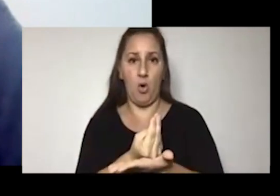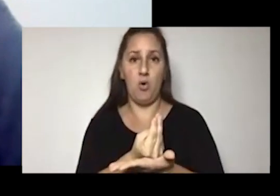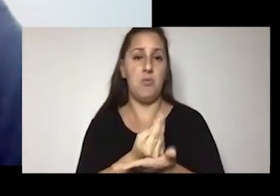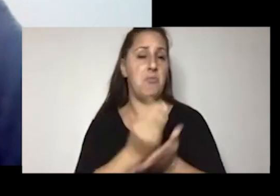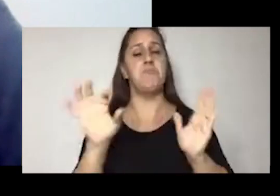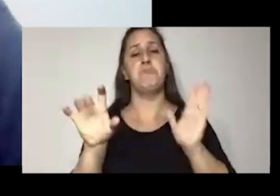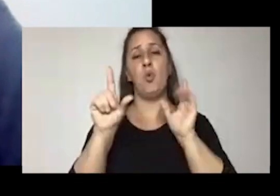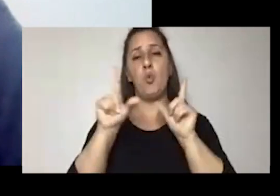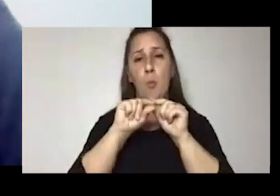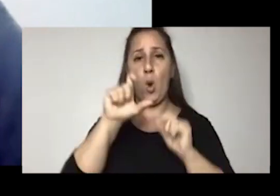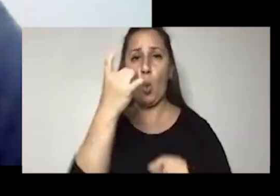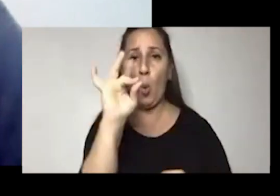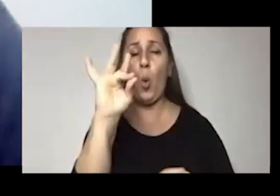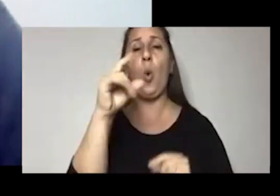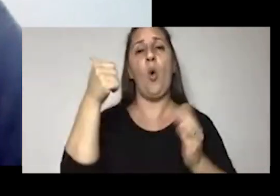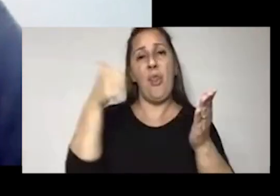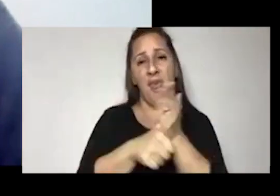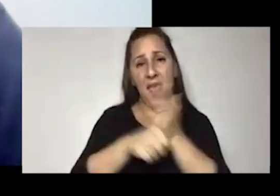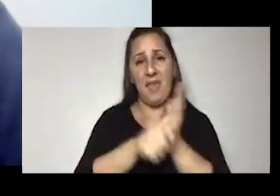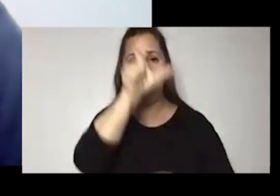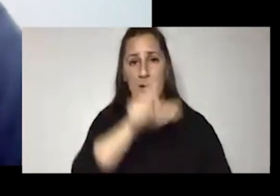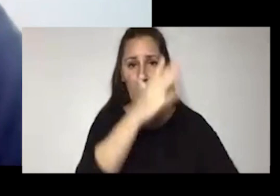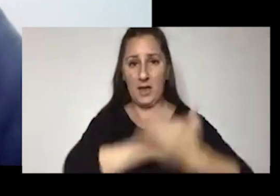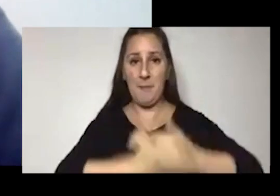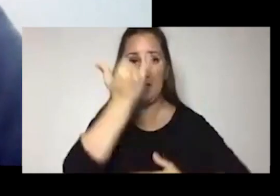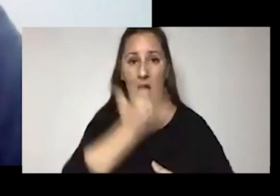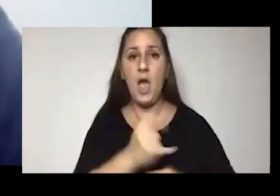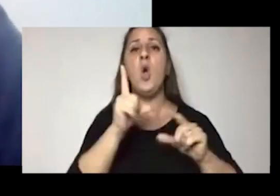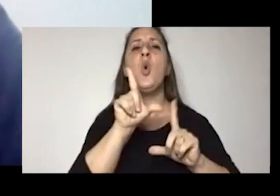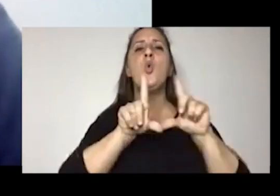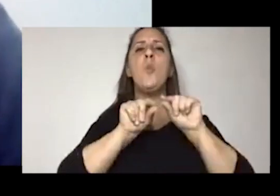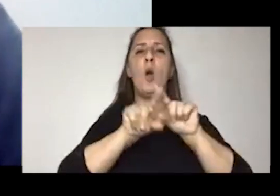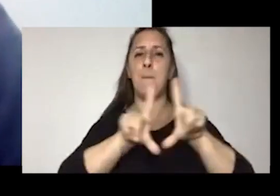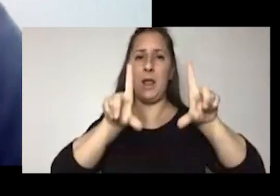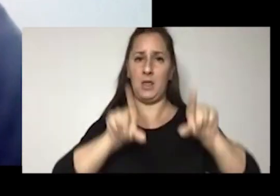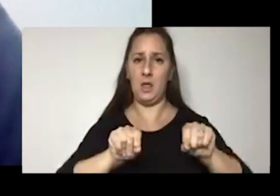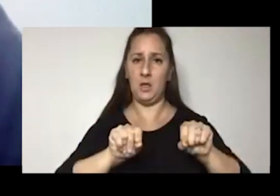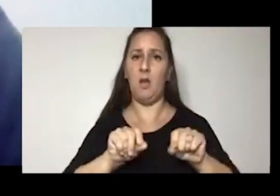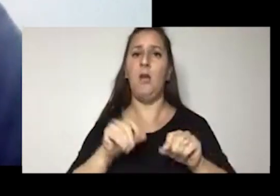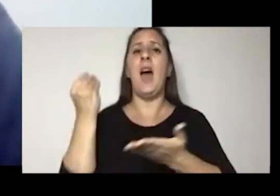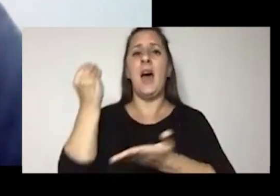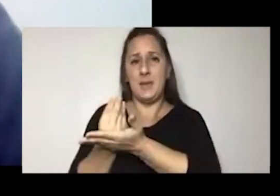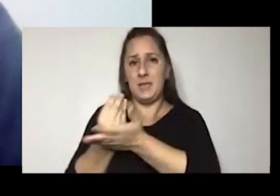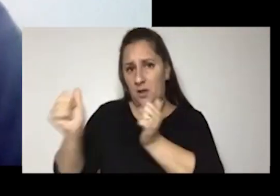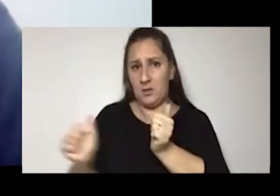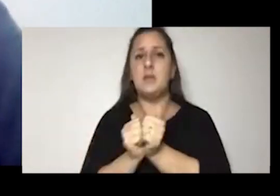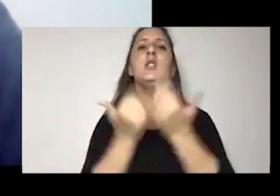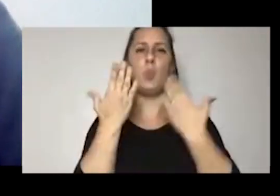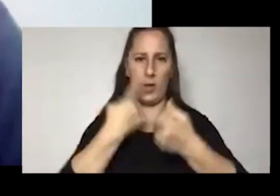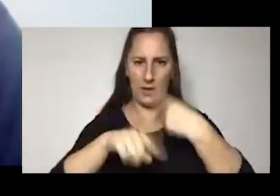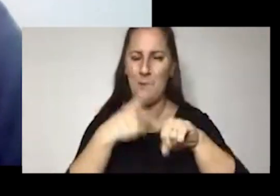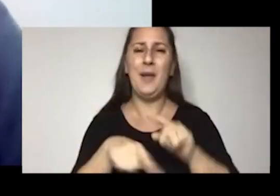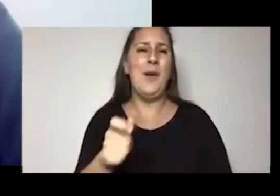de DNI de su representado y el número de patente. Es súper sencillo, como les mencioné, adelantó muchísimo